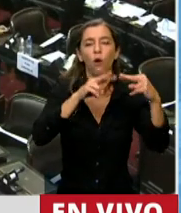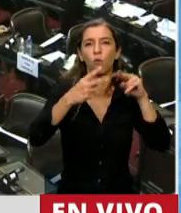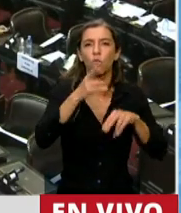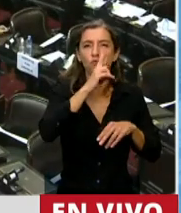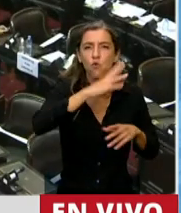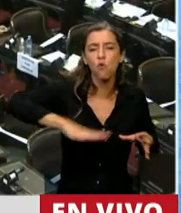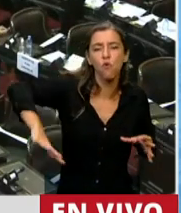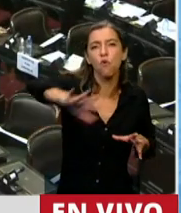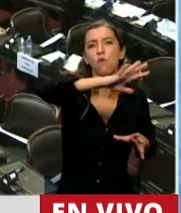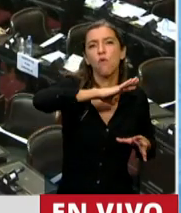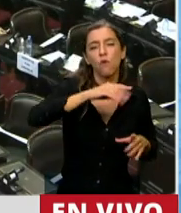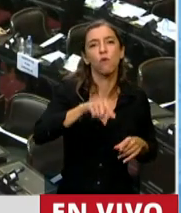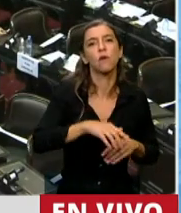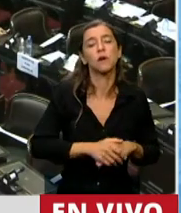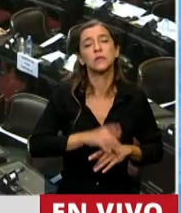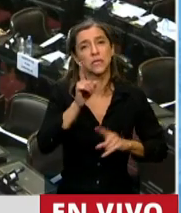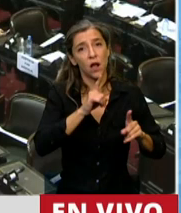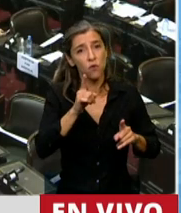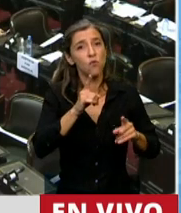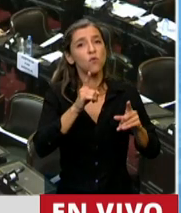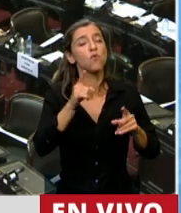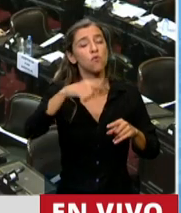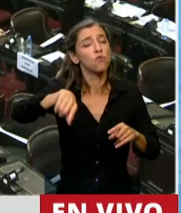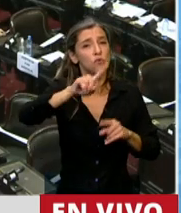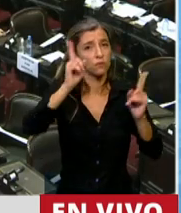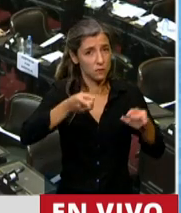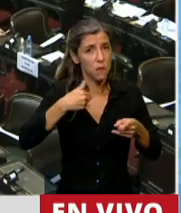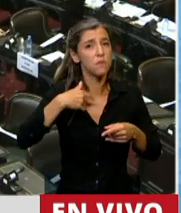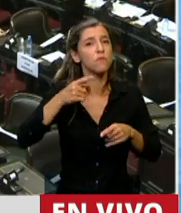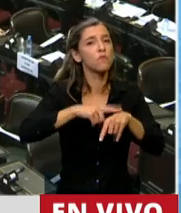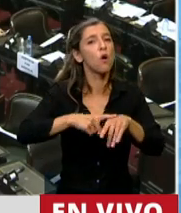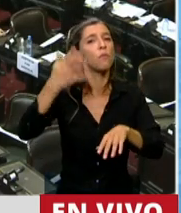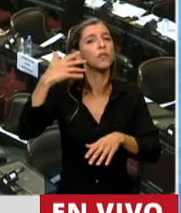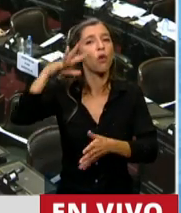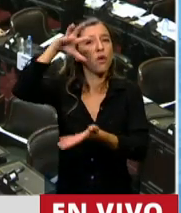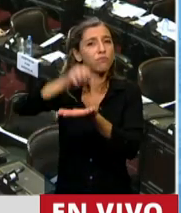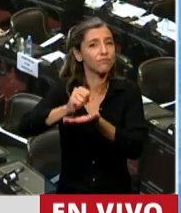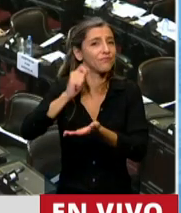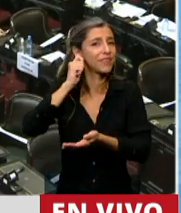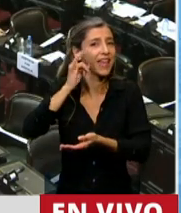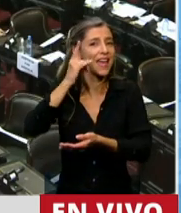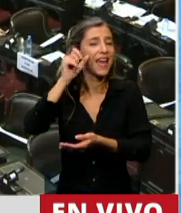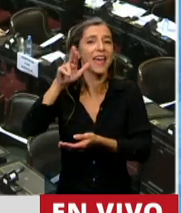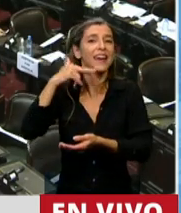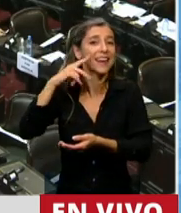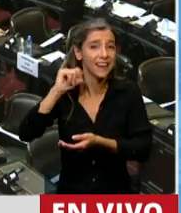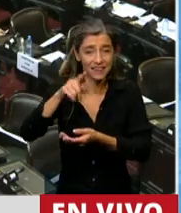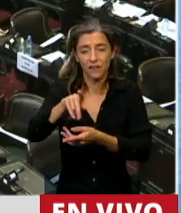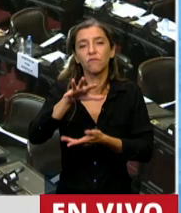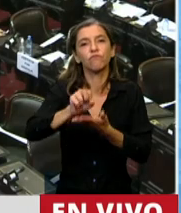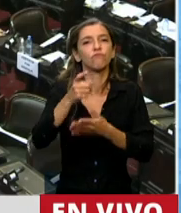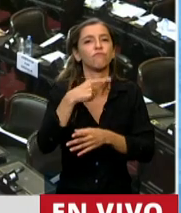de la toma de Guernica. Y ellas decían, nosotros sabemos en carne propia lo que significa que el Estado es